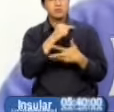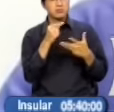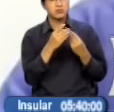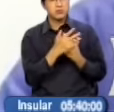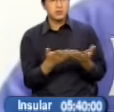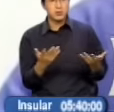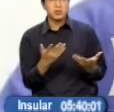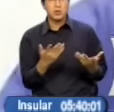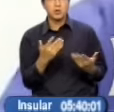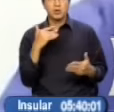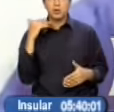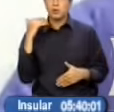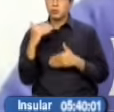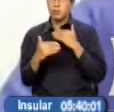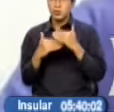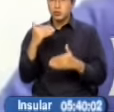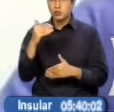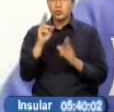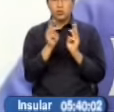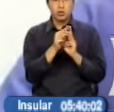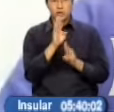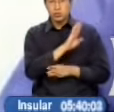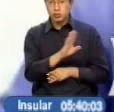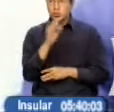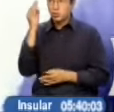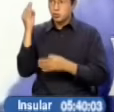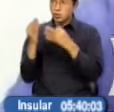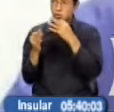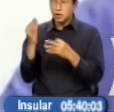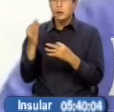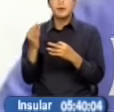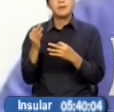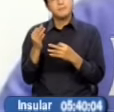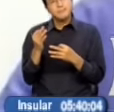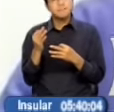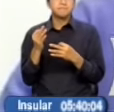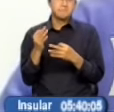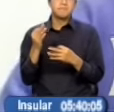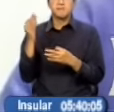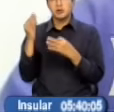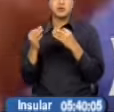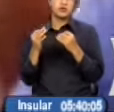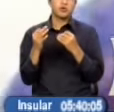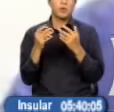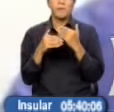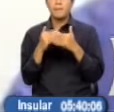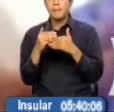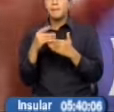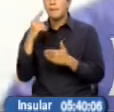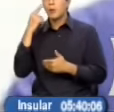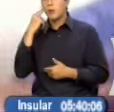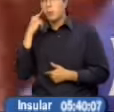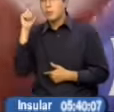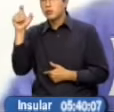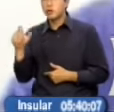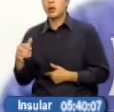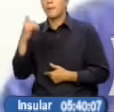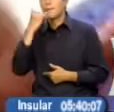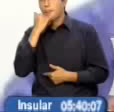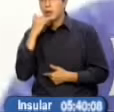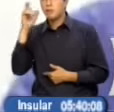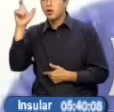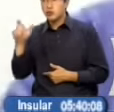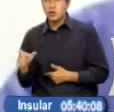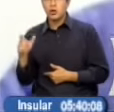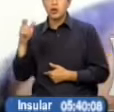juzgar como el congreso lo hizo si es un procedimiento correcto lo que no existe en el crimen el lecho el motivo